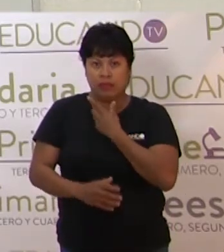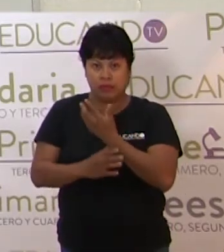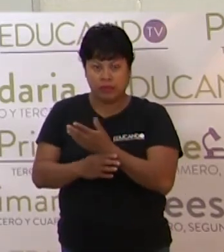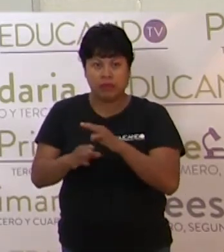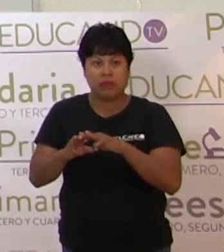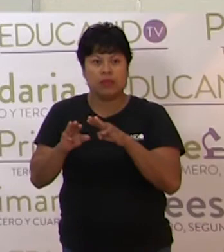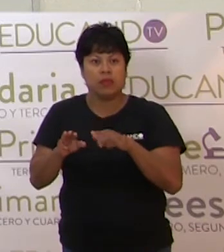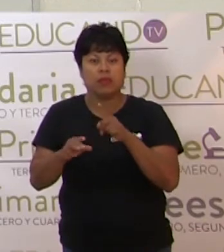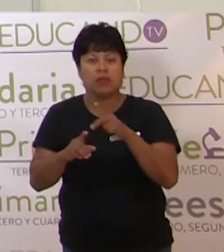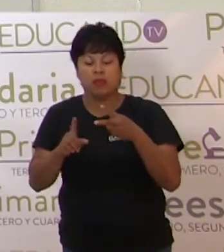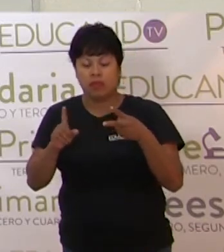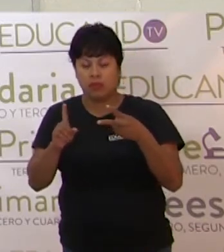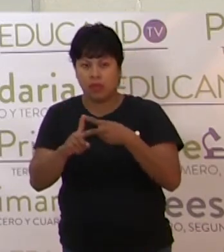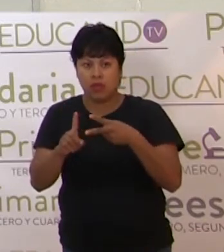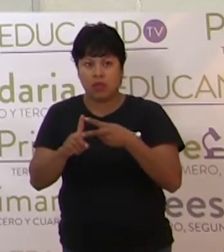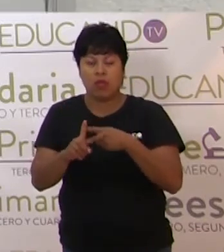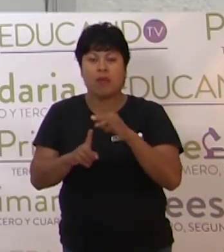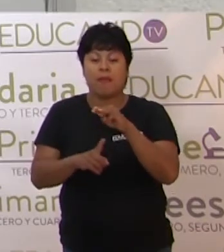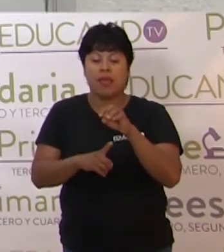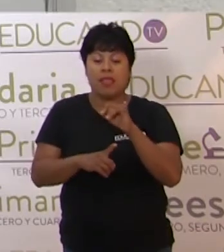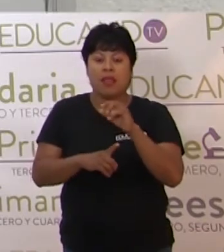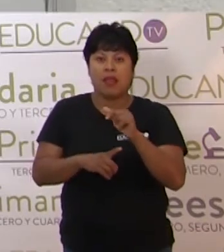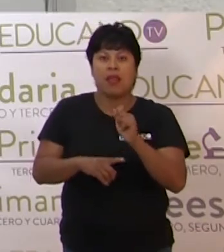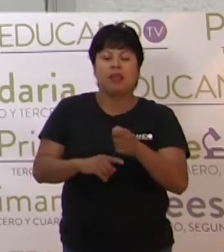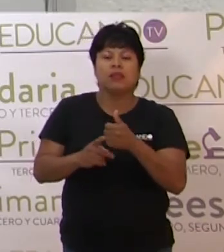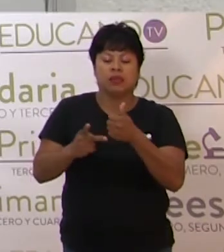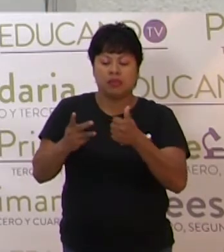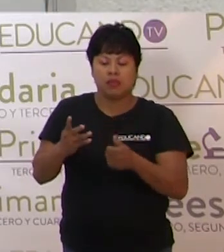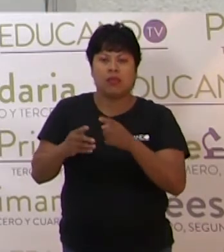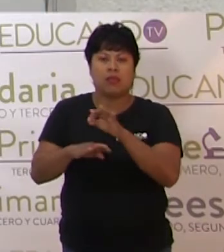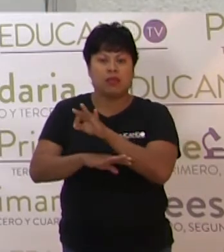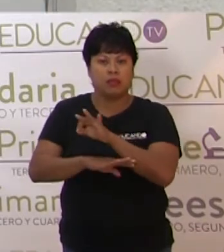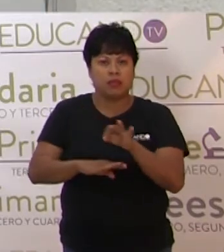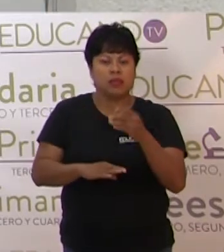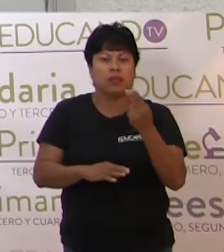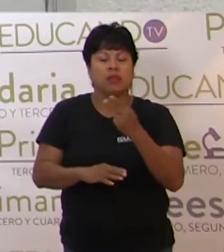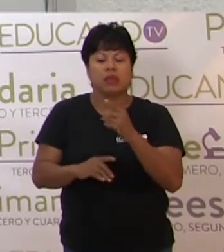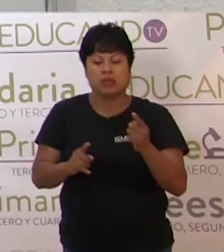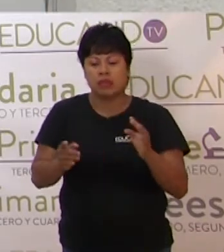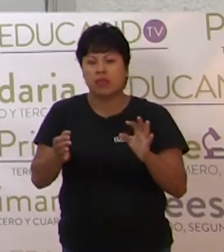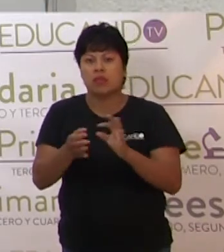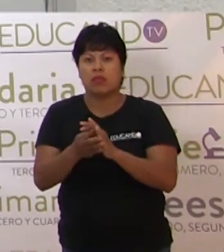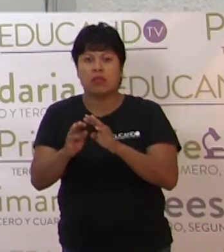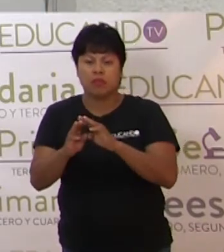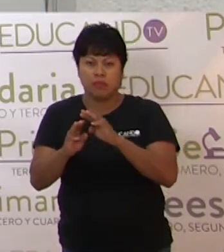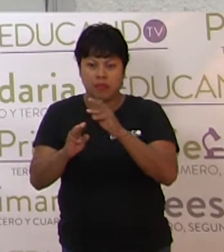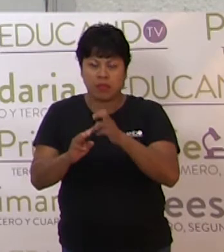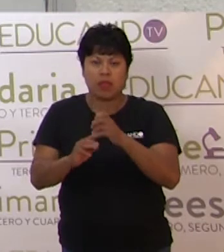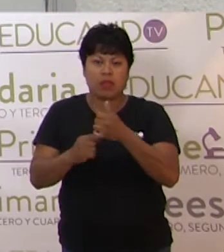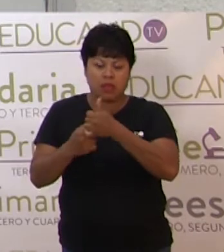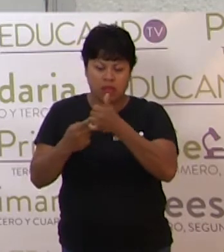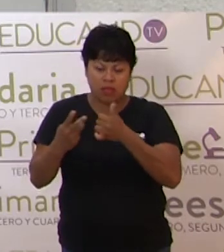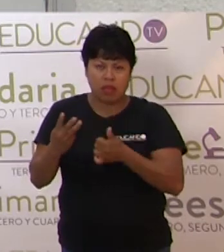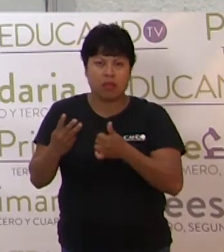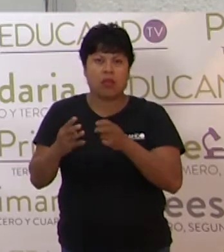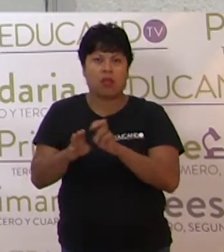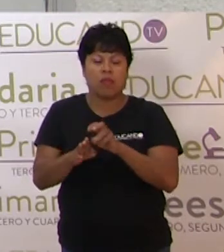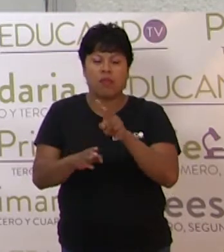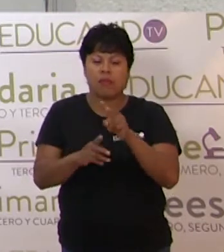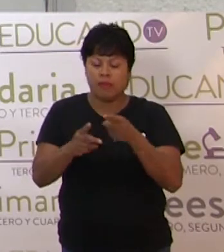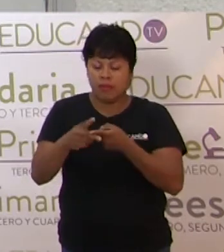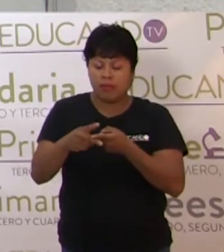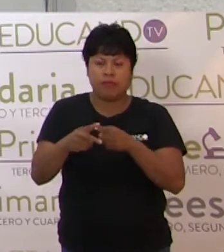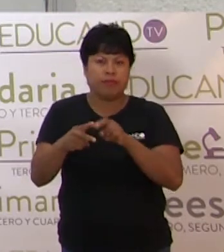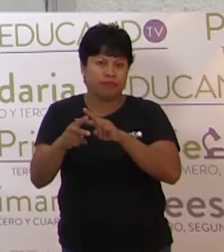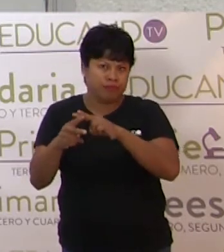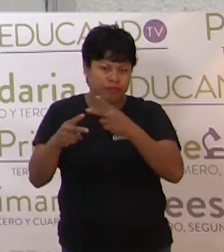medianas de un triángulo la mediana es cada una de las rectas que une el punto medio de cada lado con el vértice opuesto